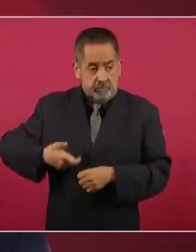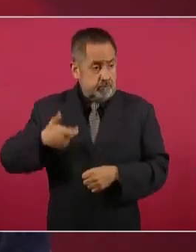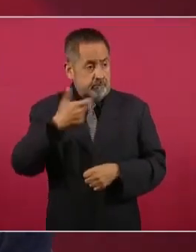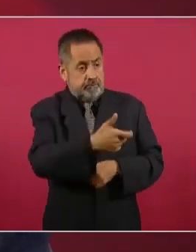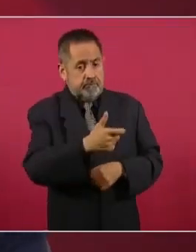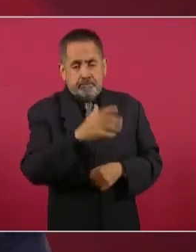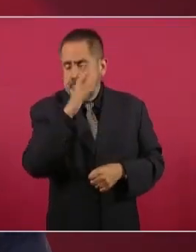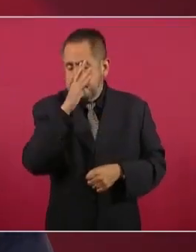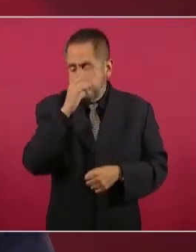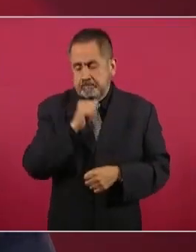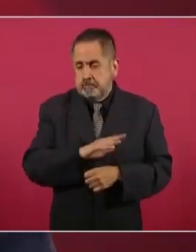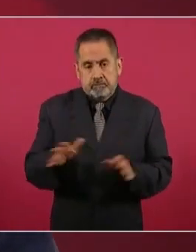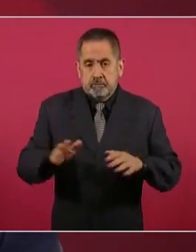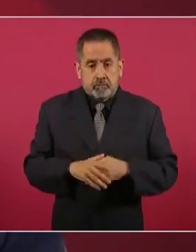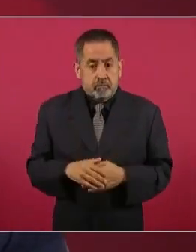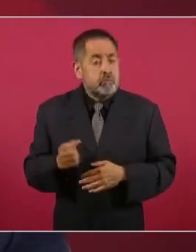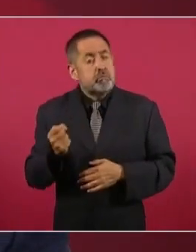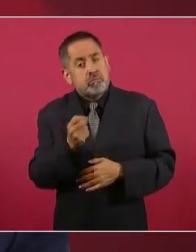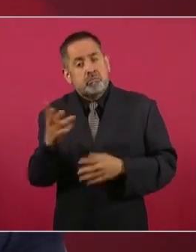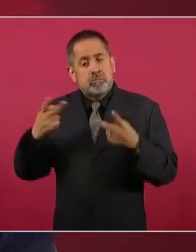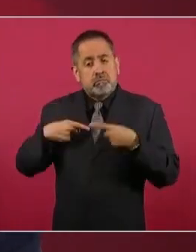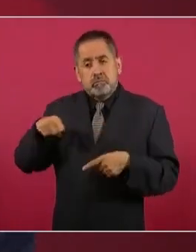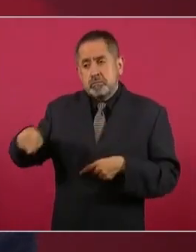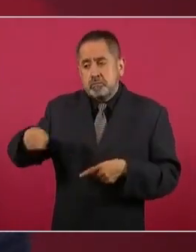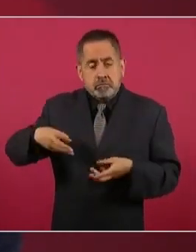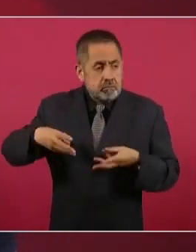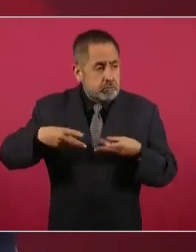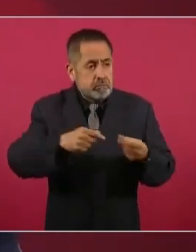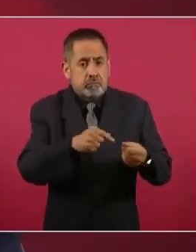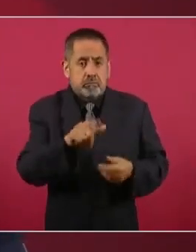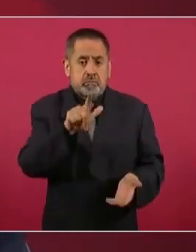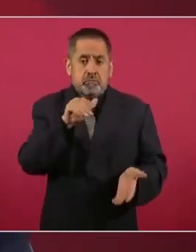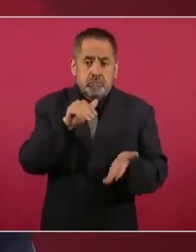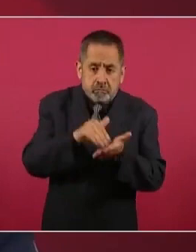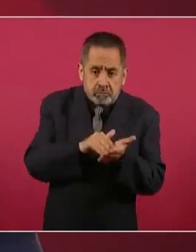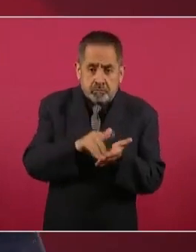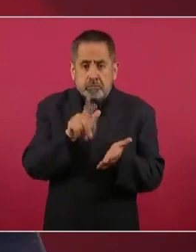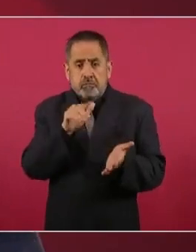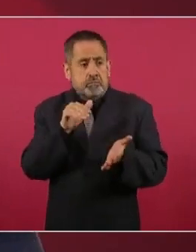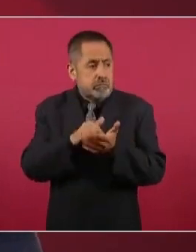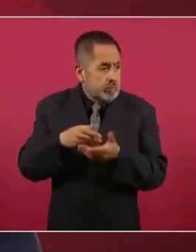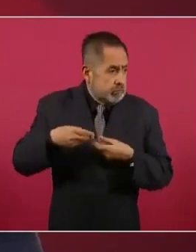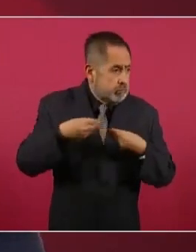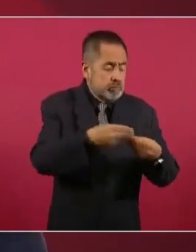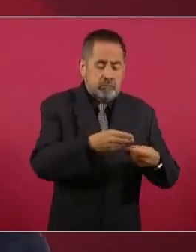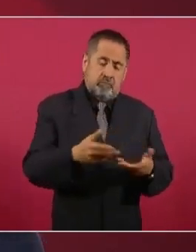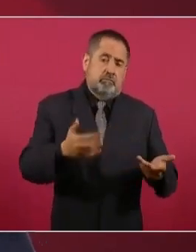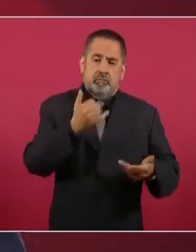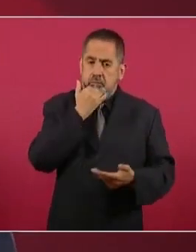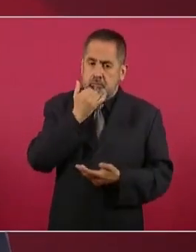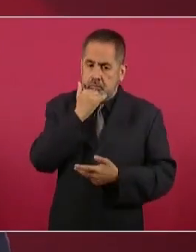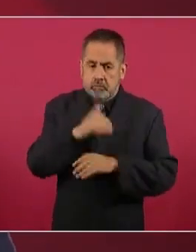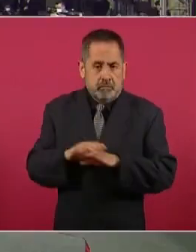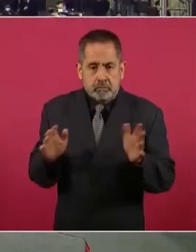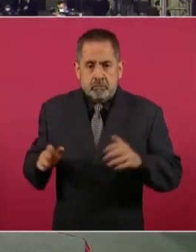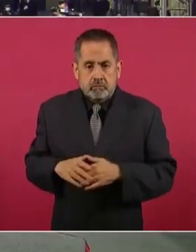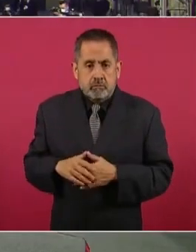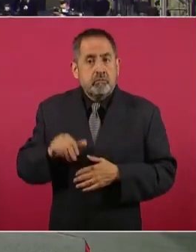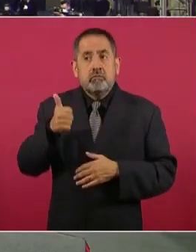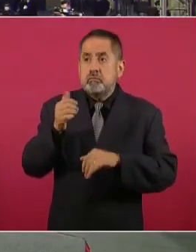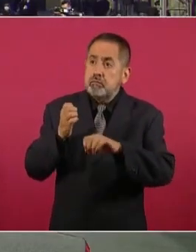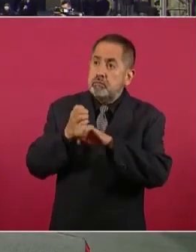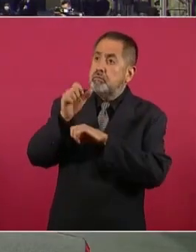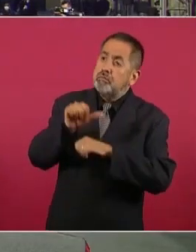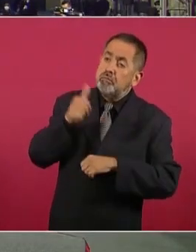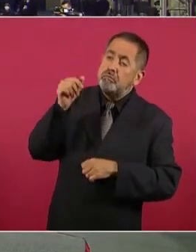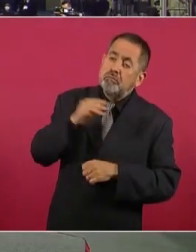hacemos el cálculo, había personas que llegaban a erogar 7,000 pesos y en algunos casos que tenían que ir de otros lados,